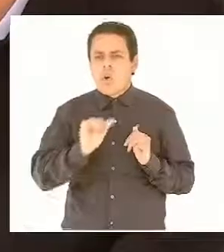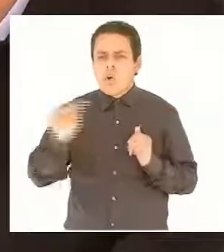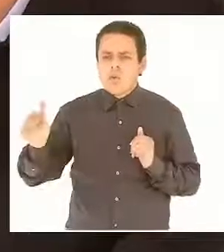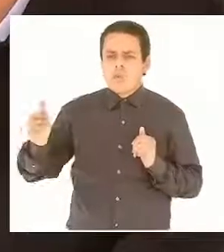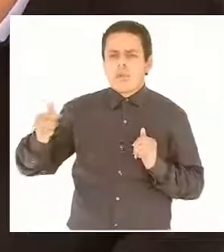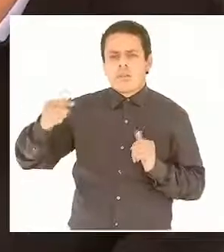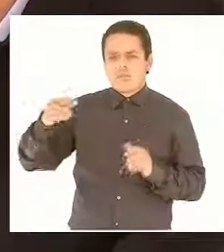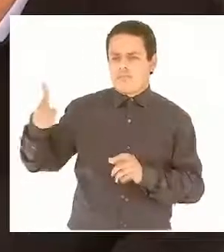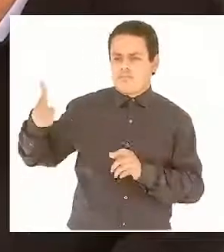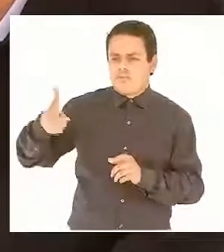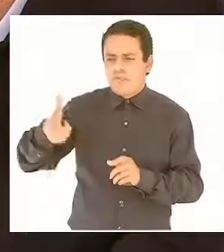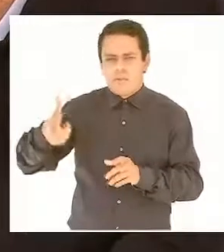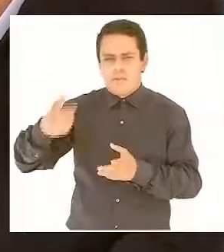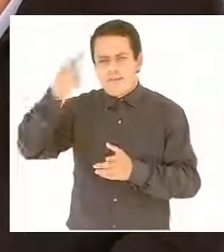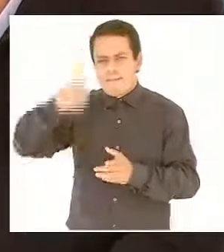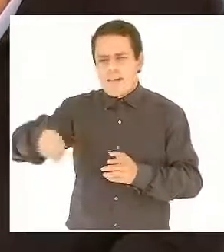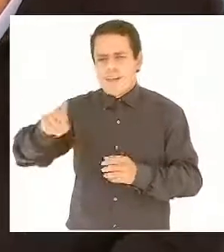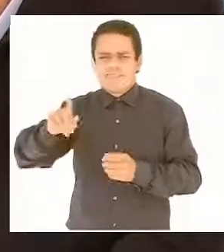fertilizantes,